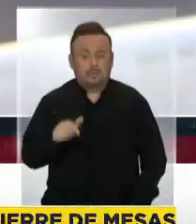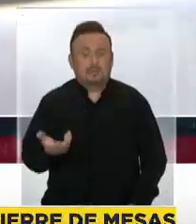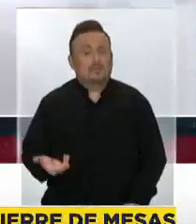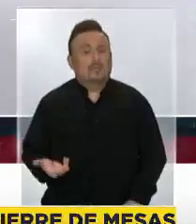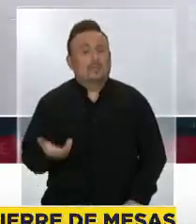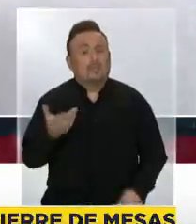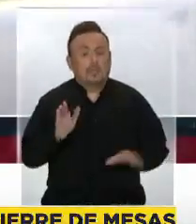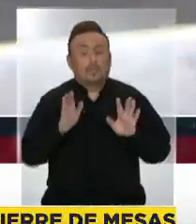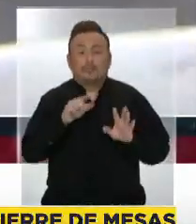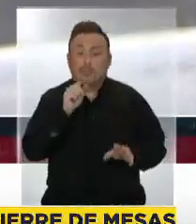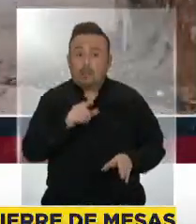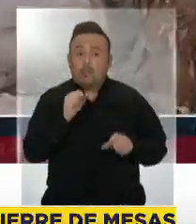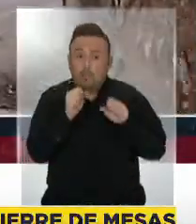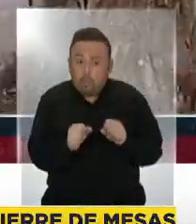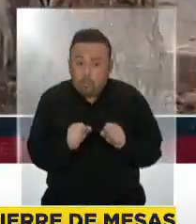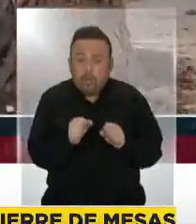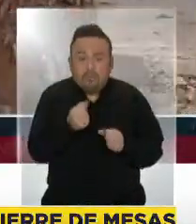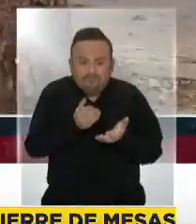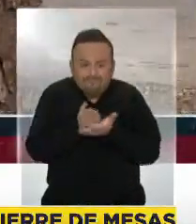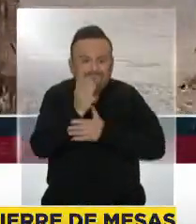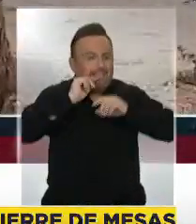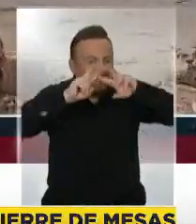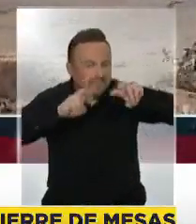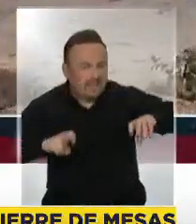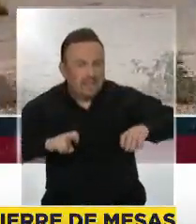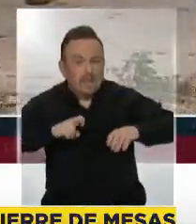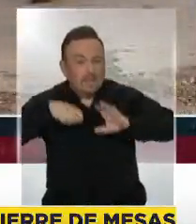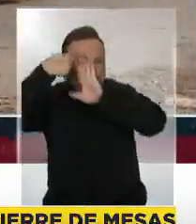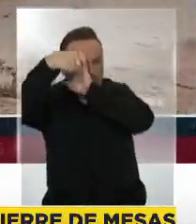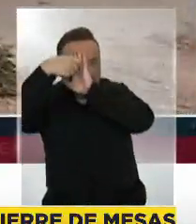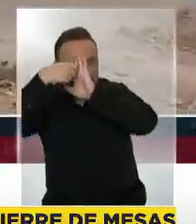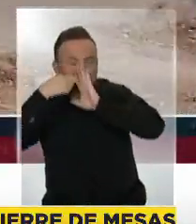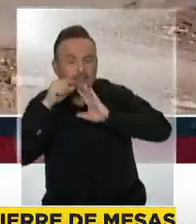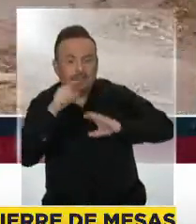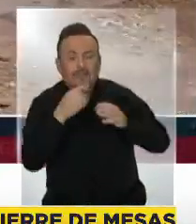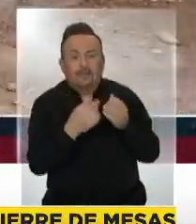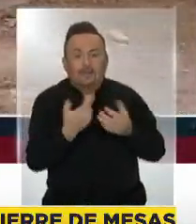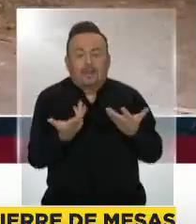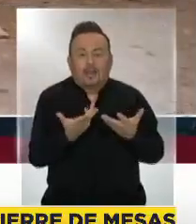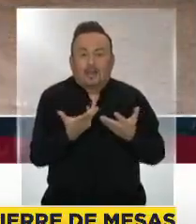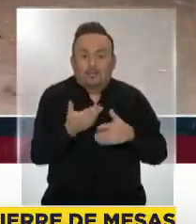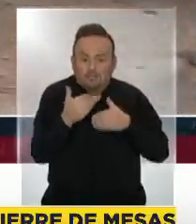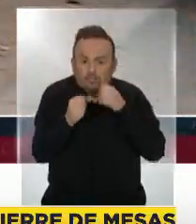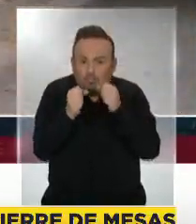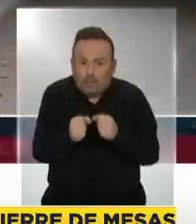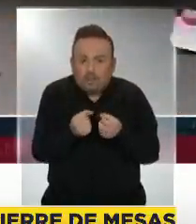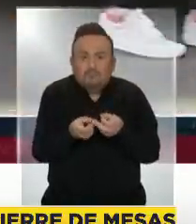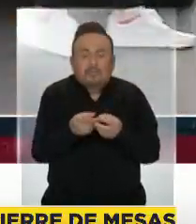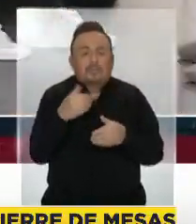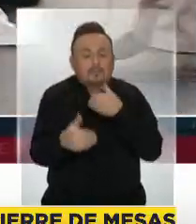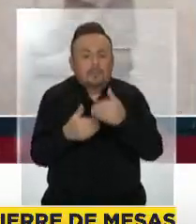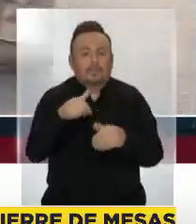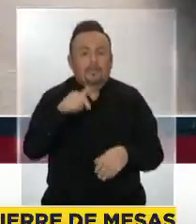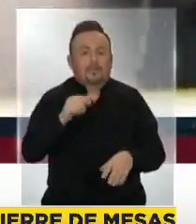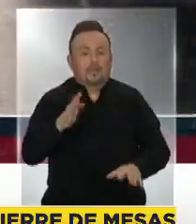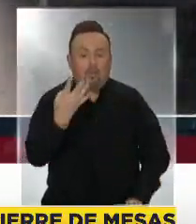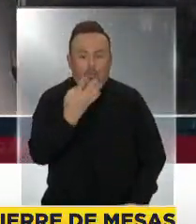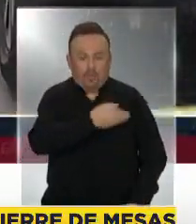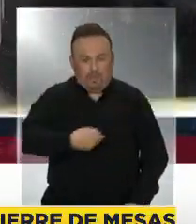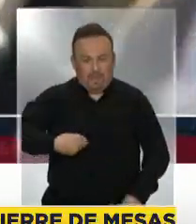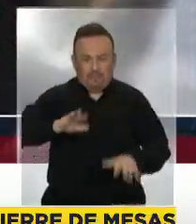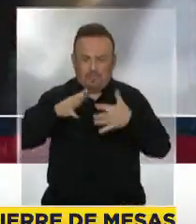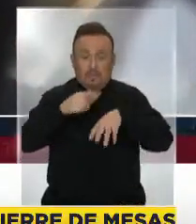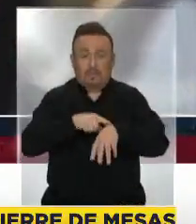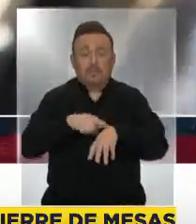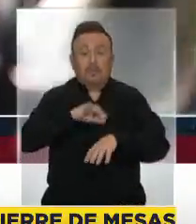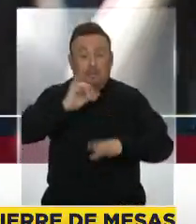PDI. Permitirían, de alguna manera, empezar a avanzar en los primeros datos clave para la investigación de un episodio que tuvo lugar a las 4:30 de la tarde